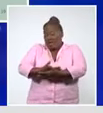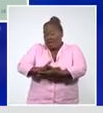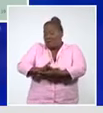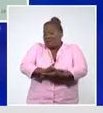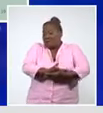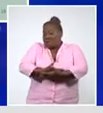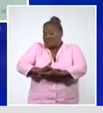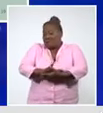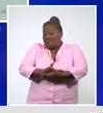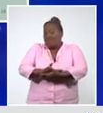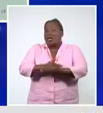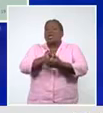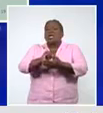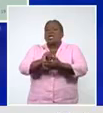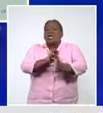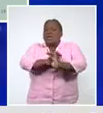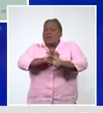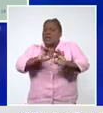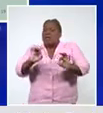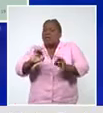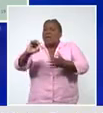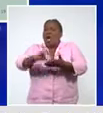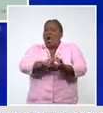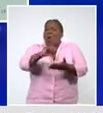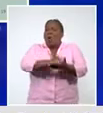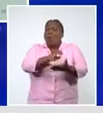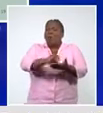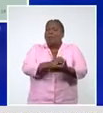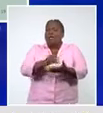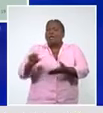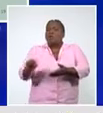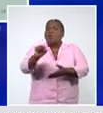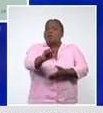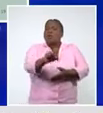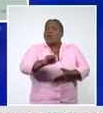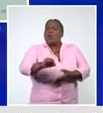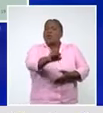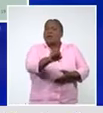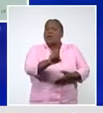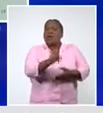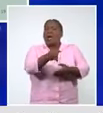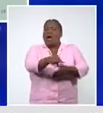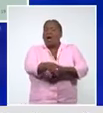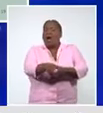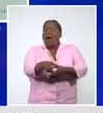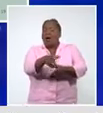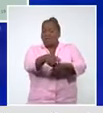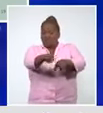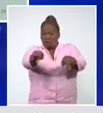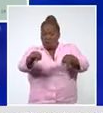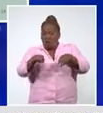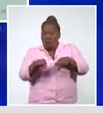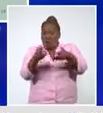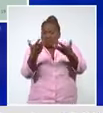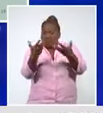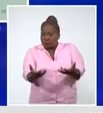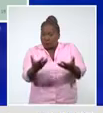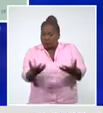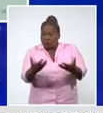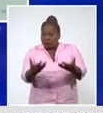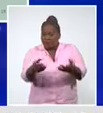juguetes y no me lleves a lugares con aglomeraciones de personas. Ahí, en esas sencillas